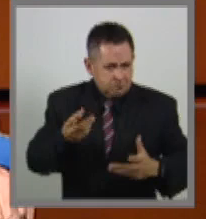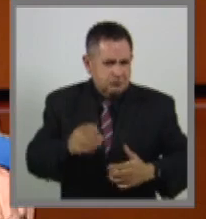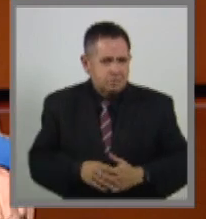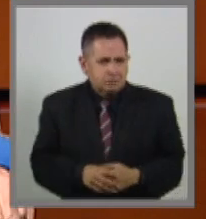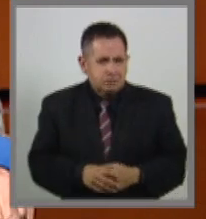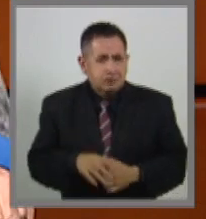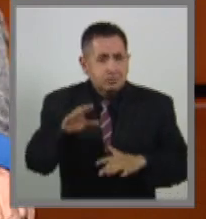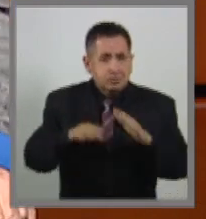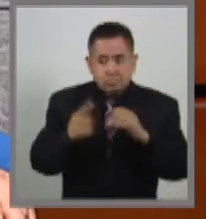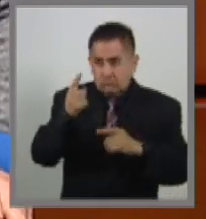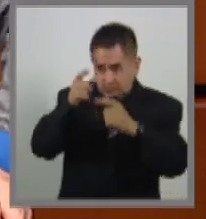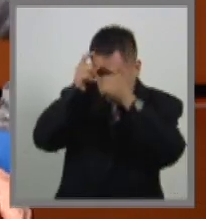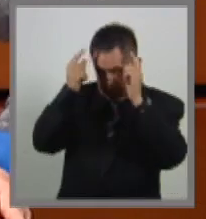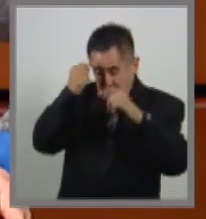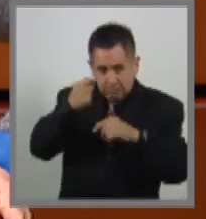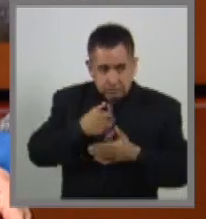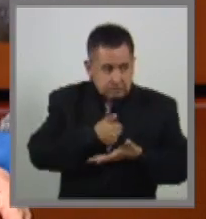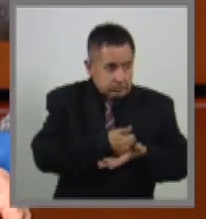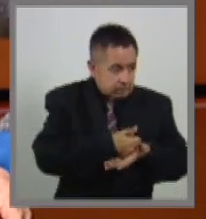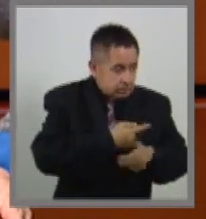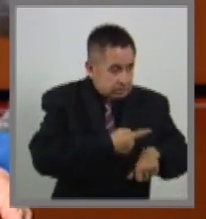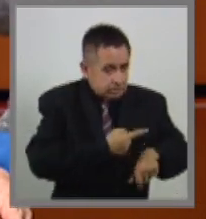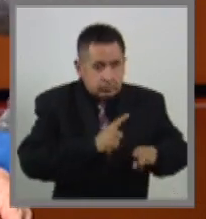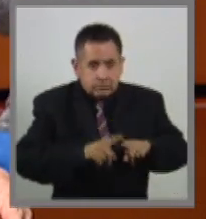una enfermera atiende hasta